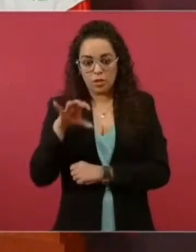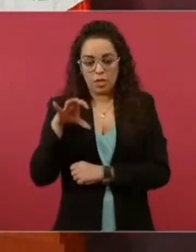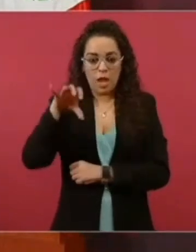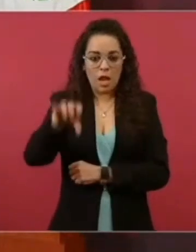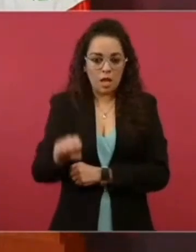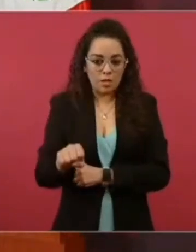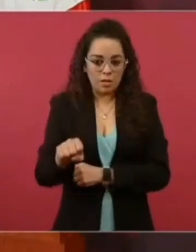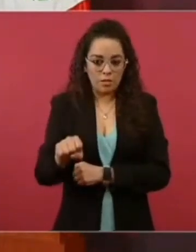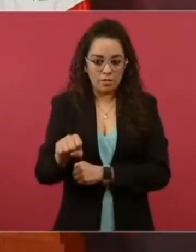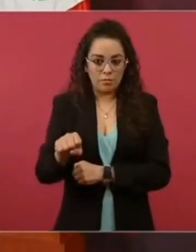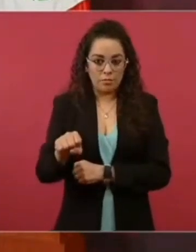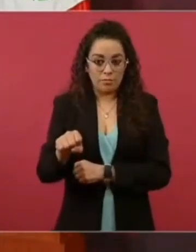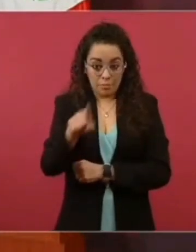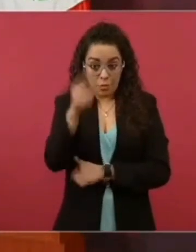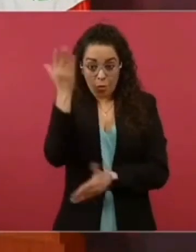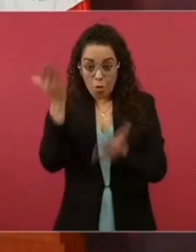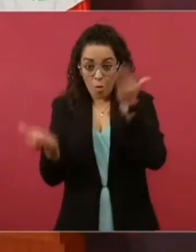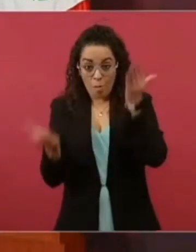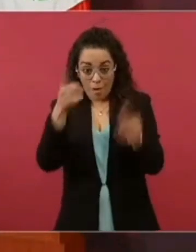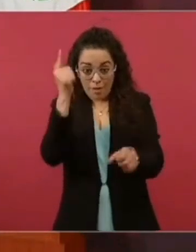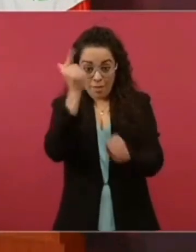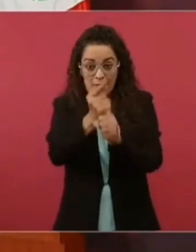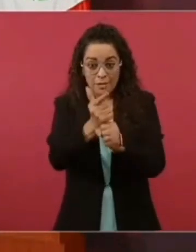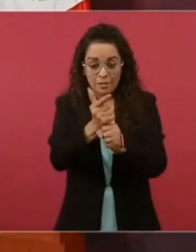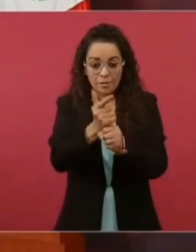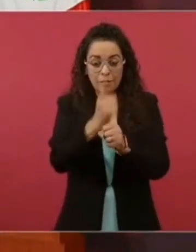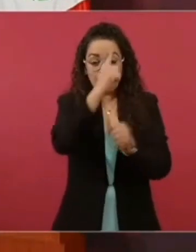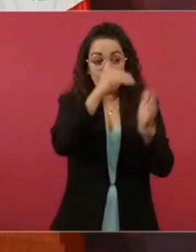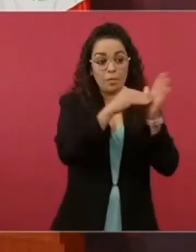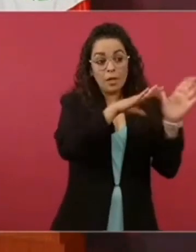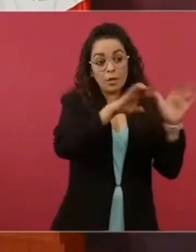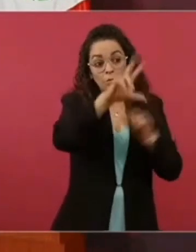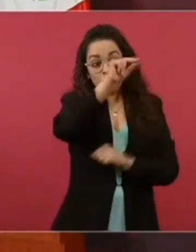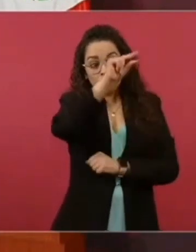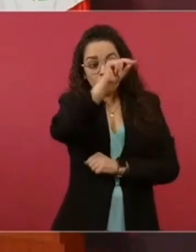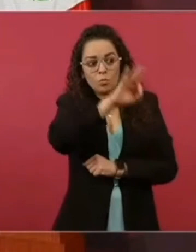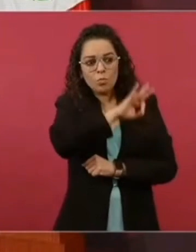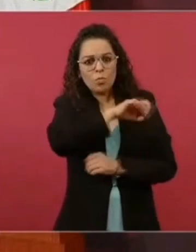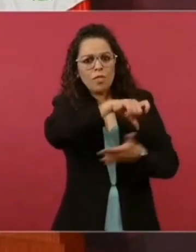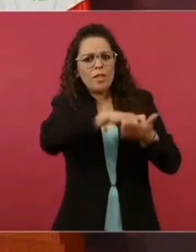O sea, en los años 80, 50 kilos.